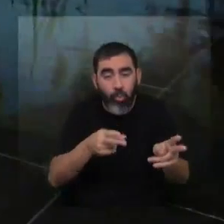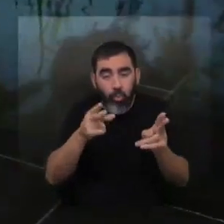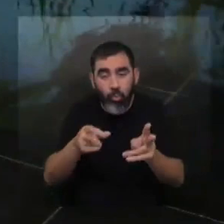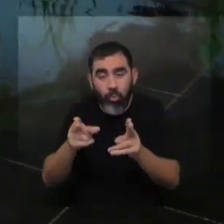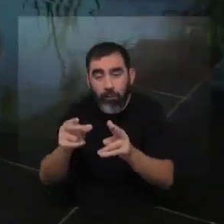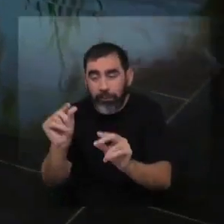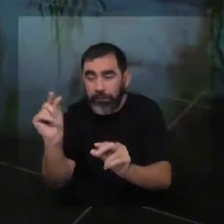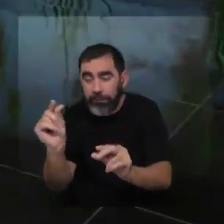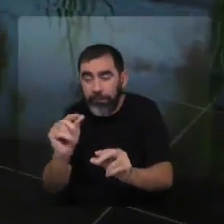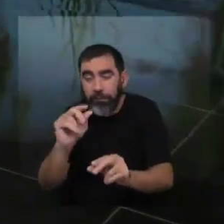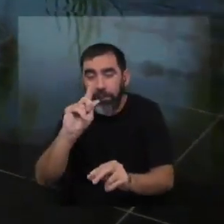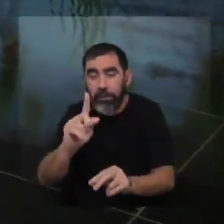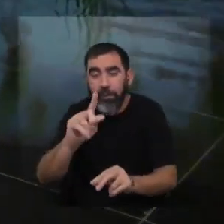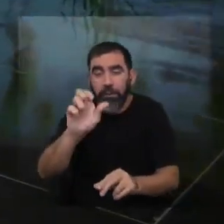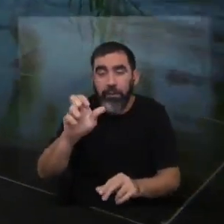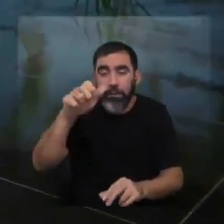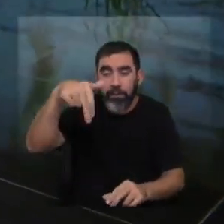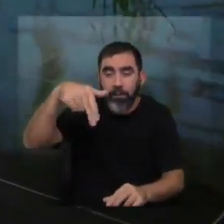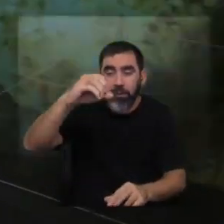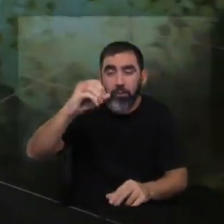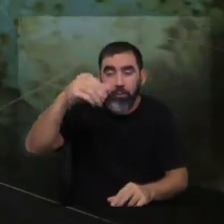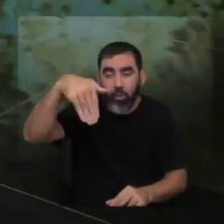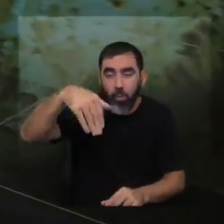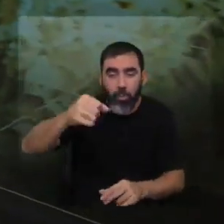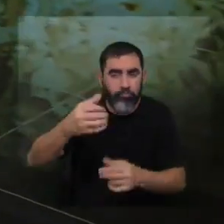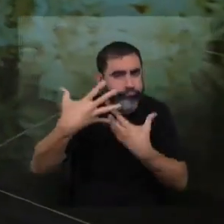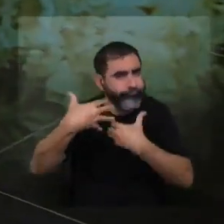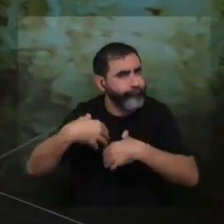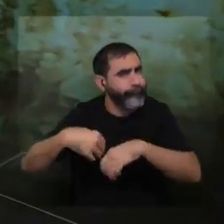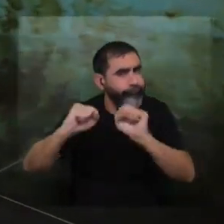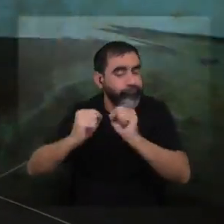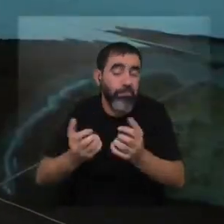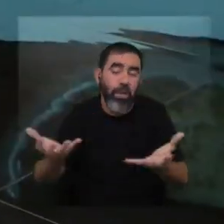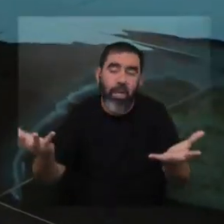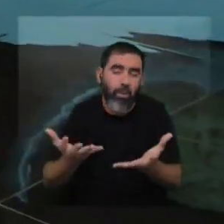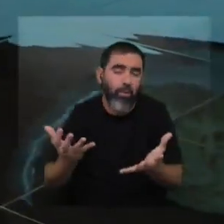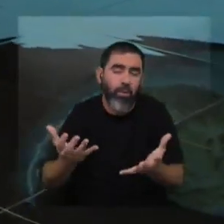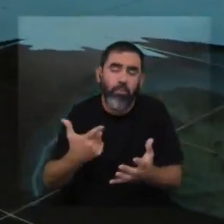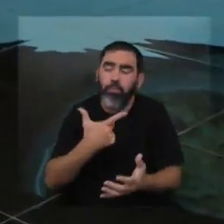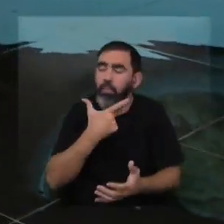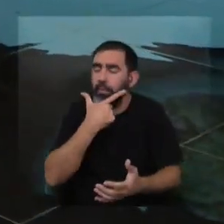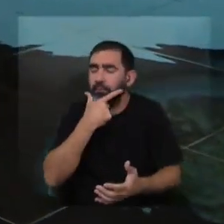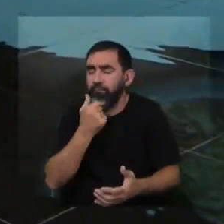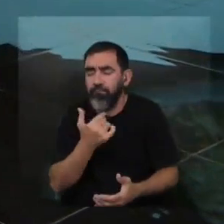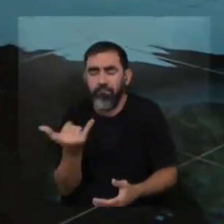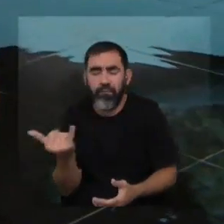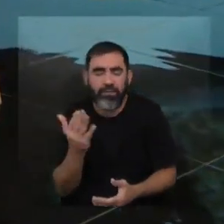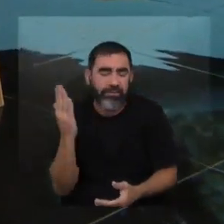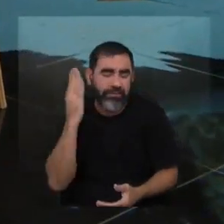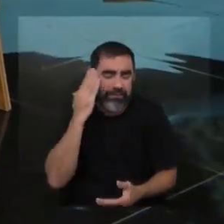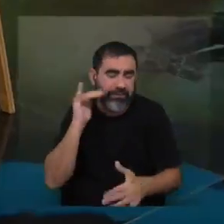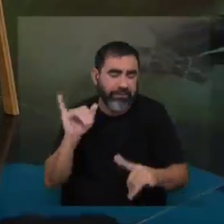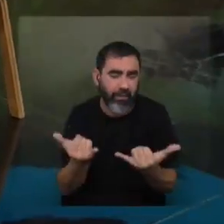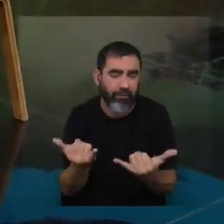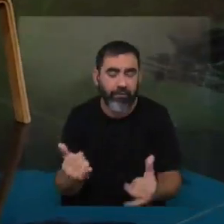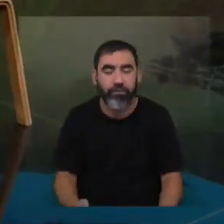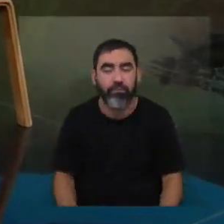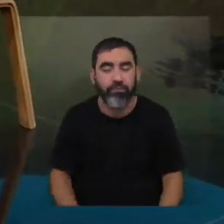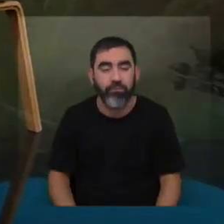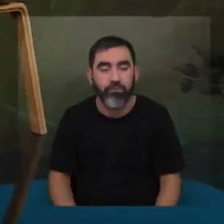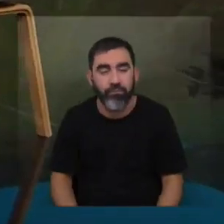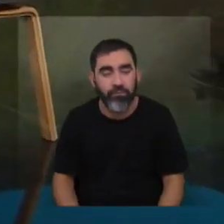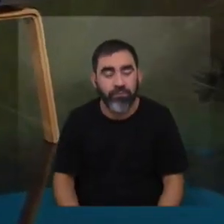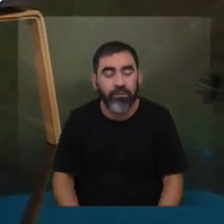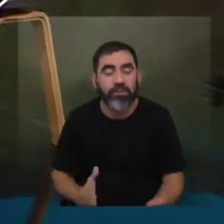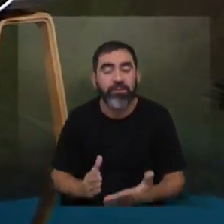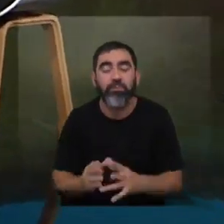partecita del genoma era todo un descubrimiento y hoy en día no es nada, o sea, ya lo sabemos. Siempre hablamos de